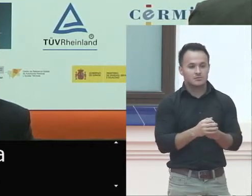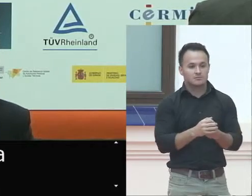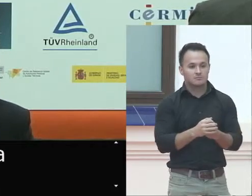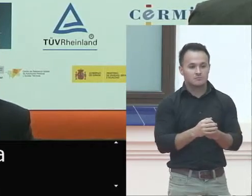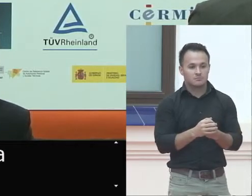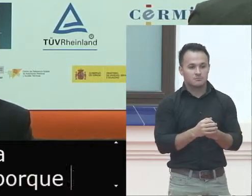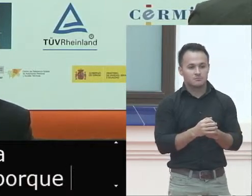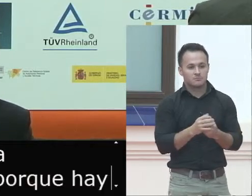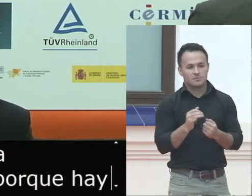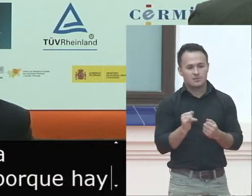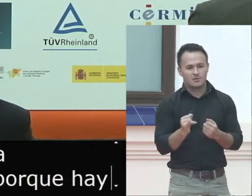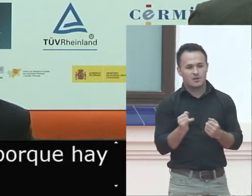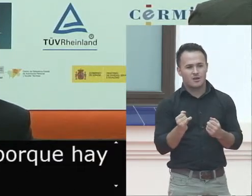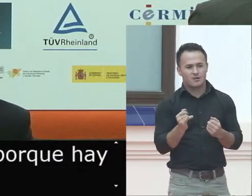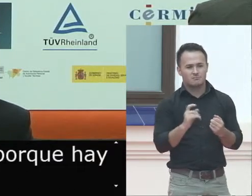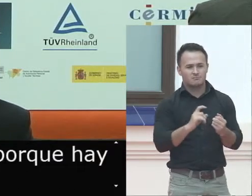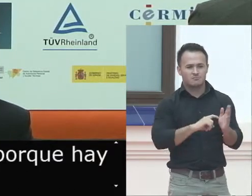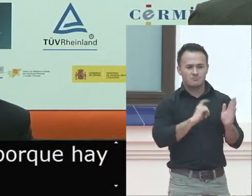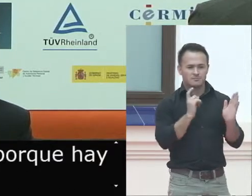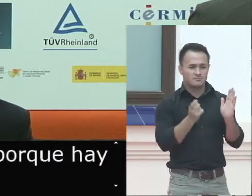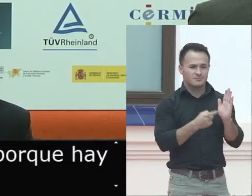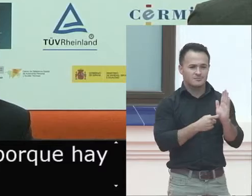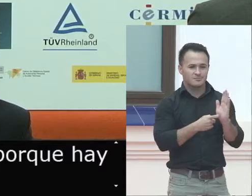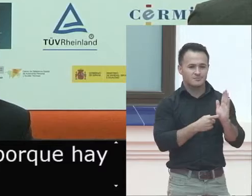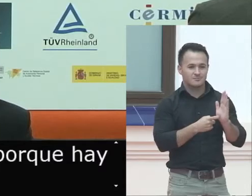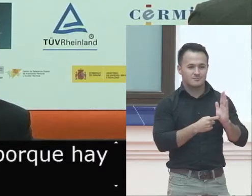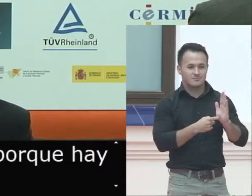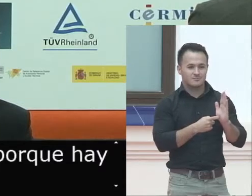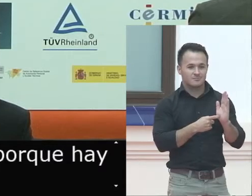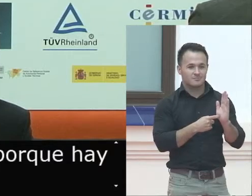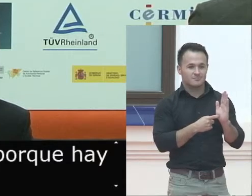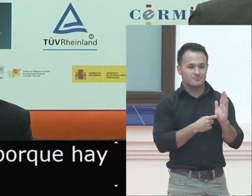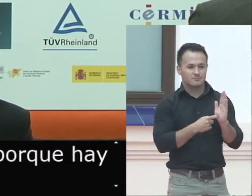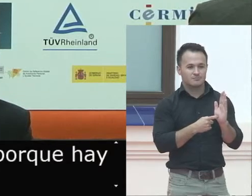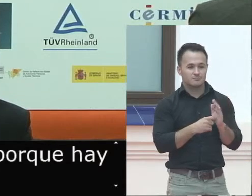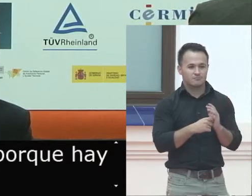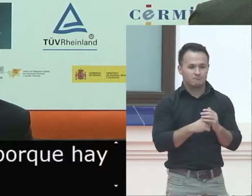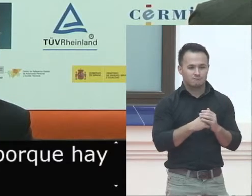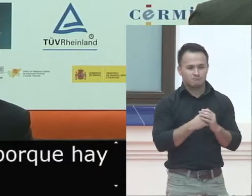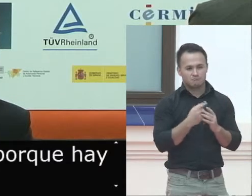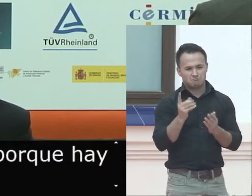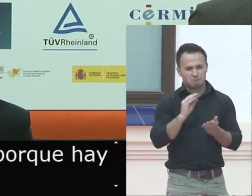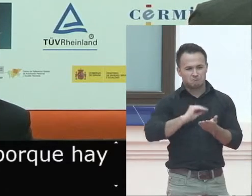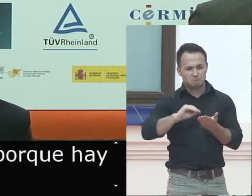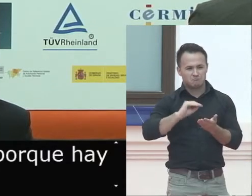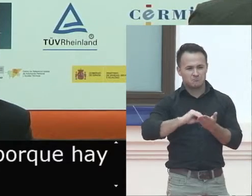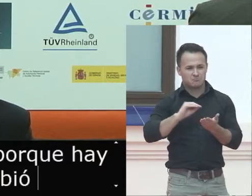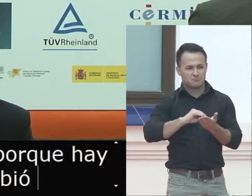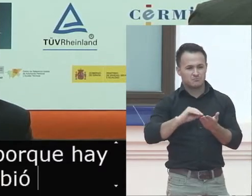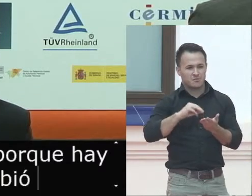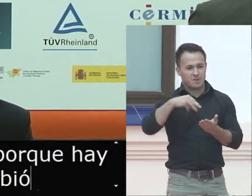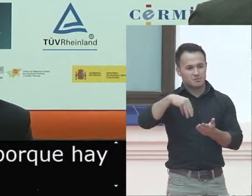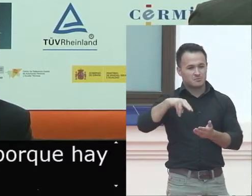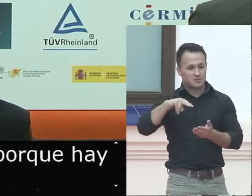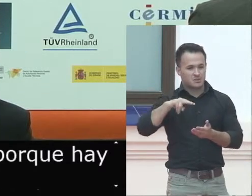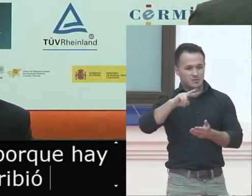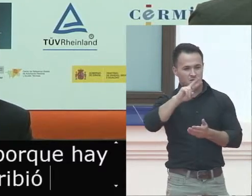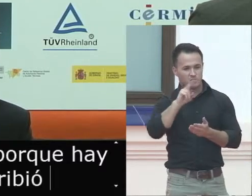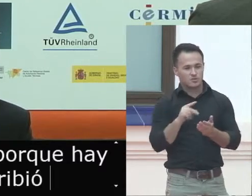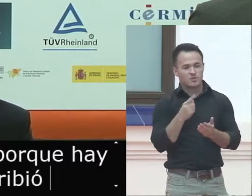en mi entorno se llama la ley de Connolly. Dan Connolly, que escribió el HTML2, que